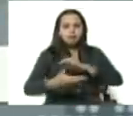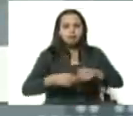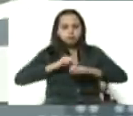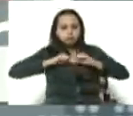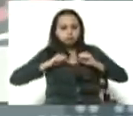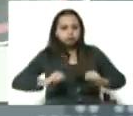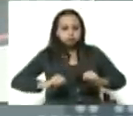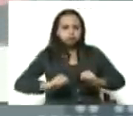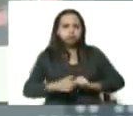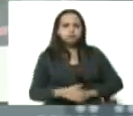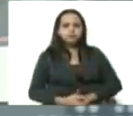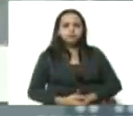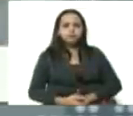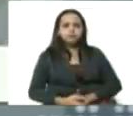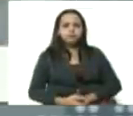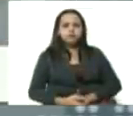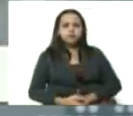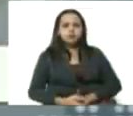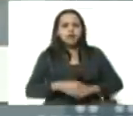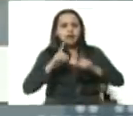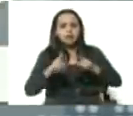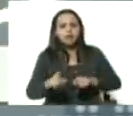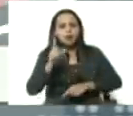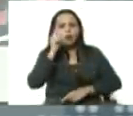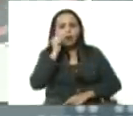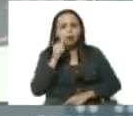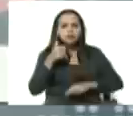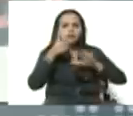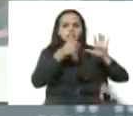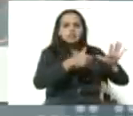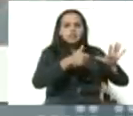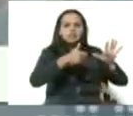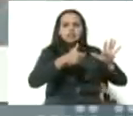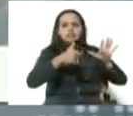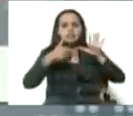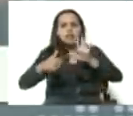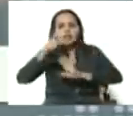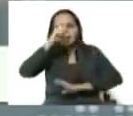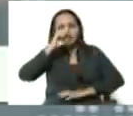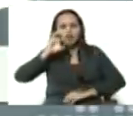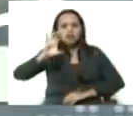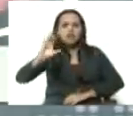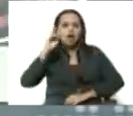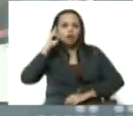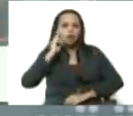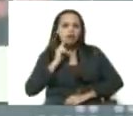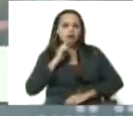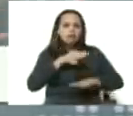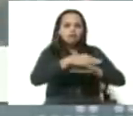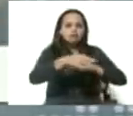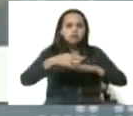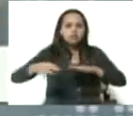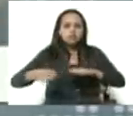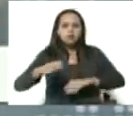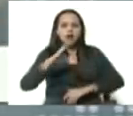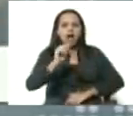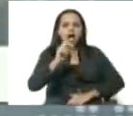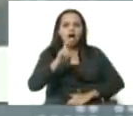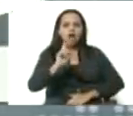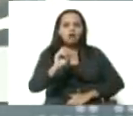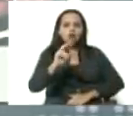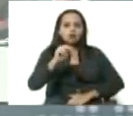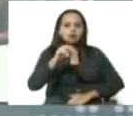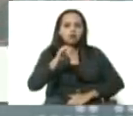sobrepeso y un hombre de 66 años del estado Bolívar, del municipio Caroní, comerciante